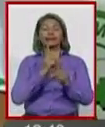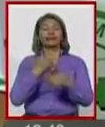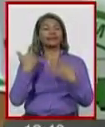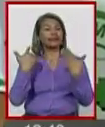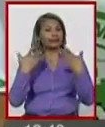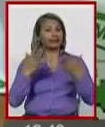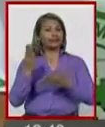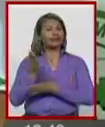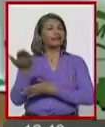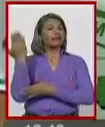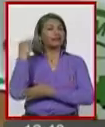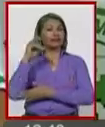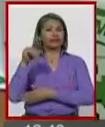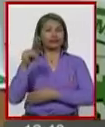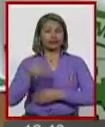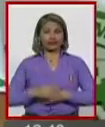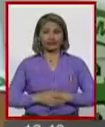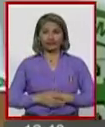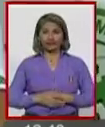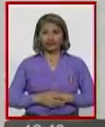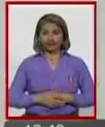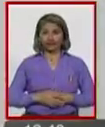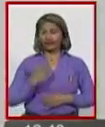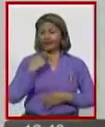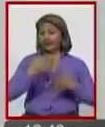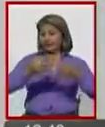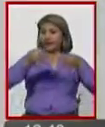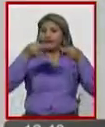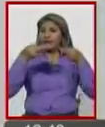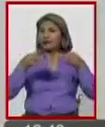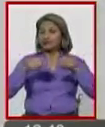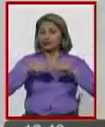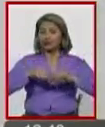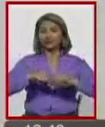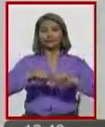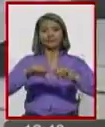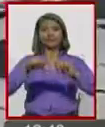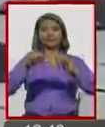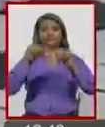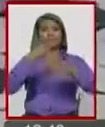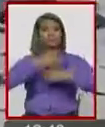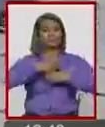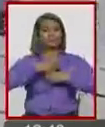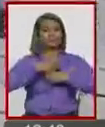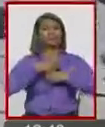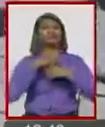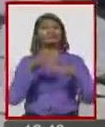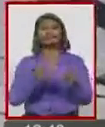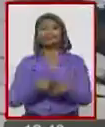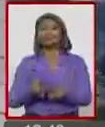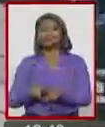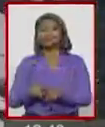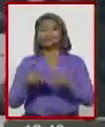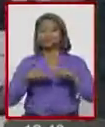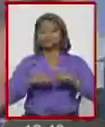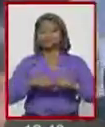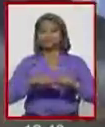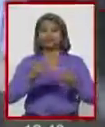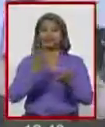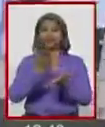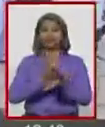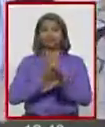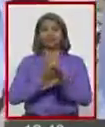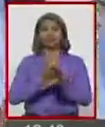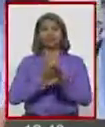fue realizada el jueves anterior, en la cual se determinó mantener nuestras medidas de presión y además de ello continuar con el